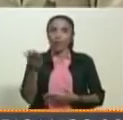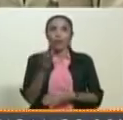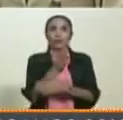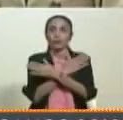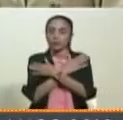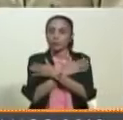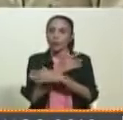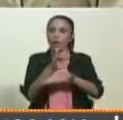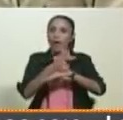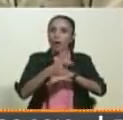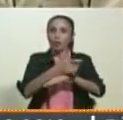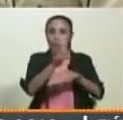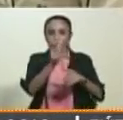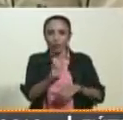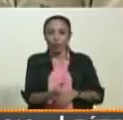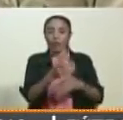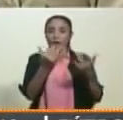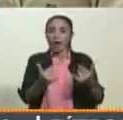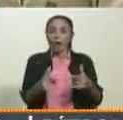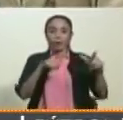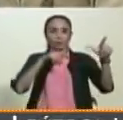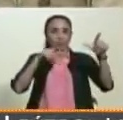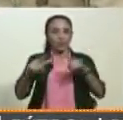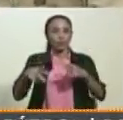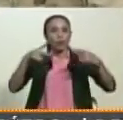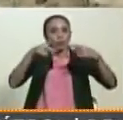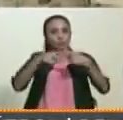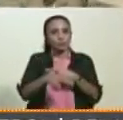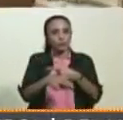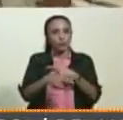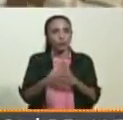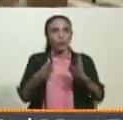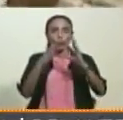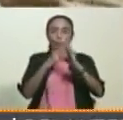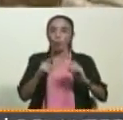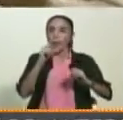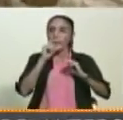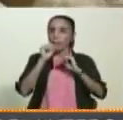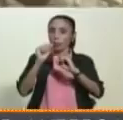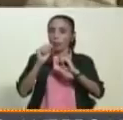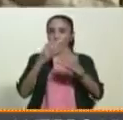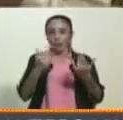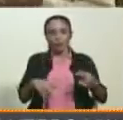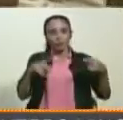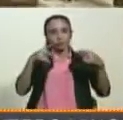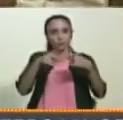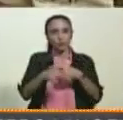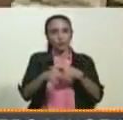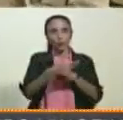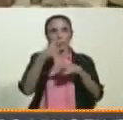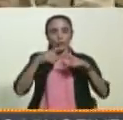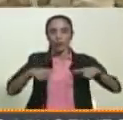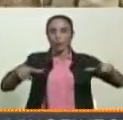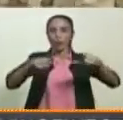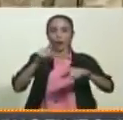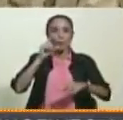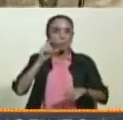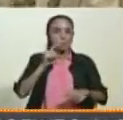gobernador, y dejamos formalmente inaugurado en nombre del presidente Nicolás Maduro el